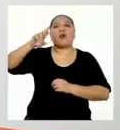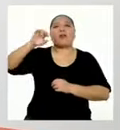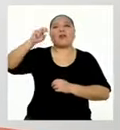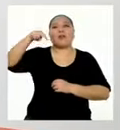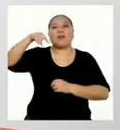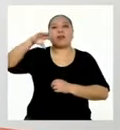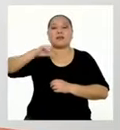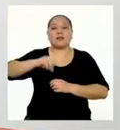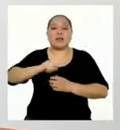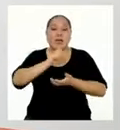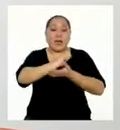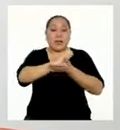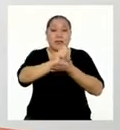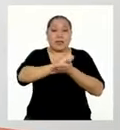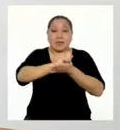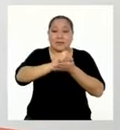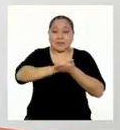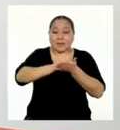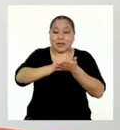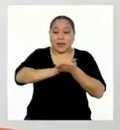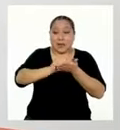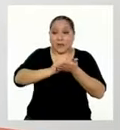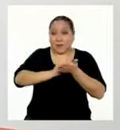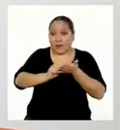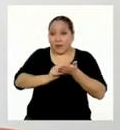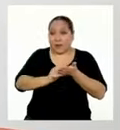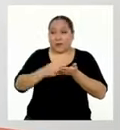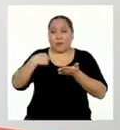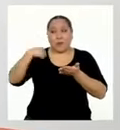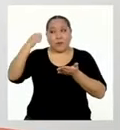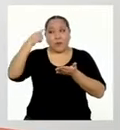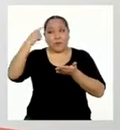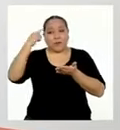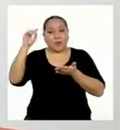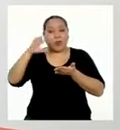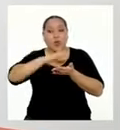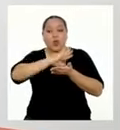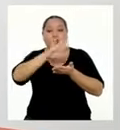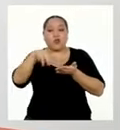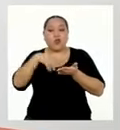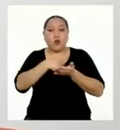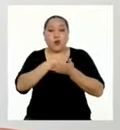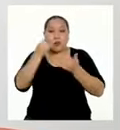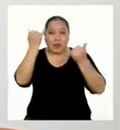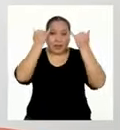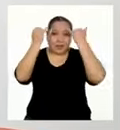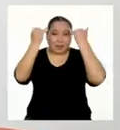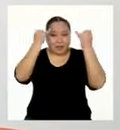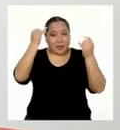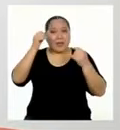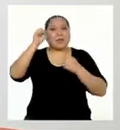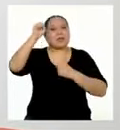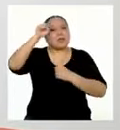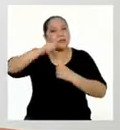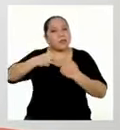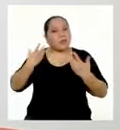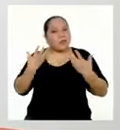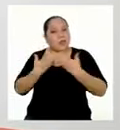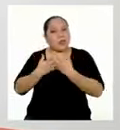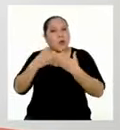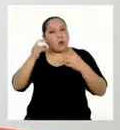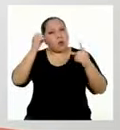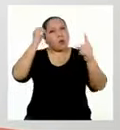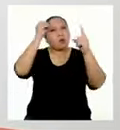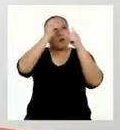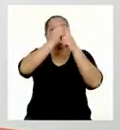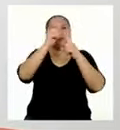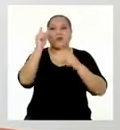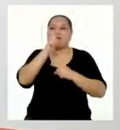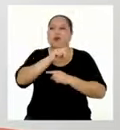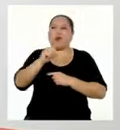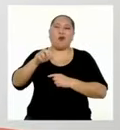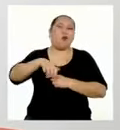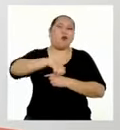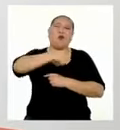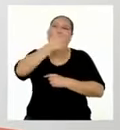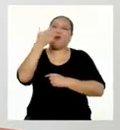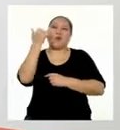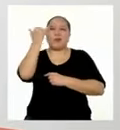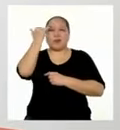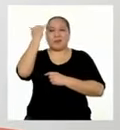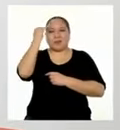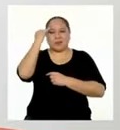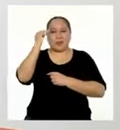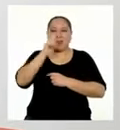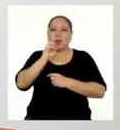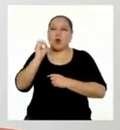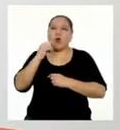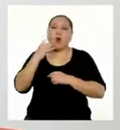con escribir teniendo en cuenta que todas las ideas respondan al tema, evitando contradicciones en las ideas